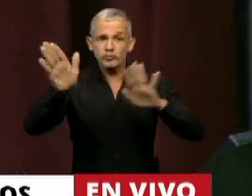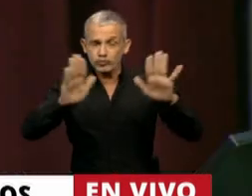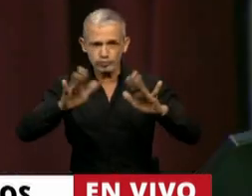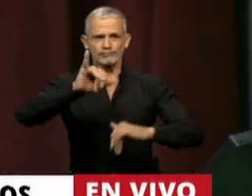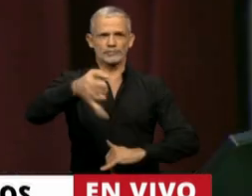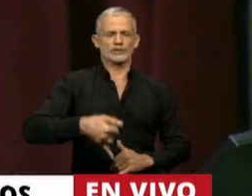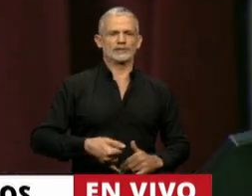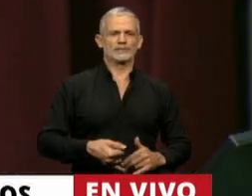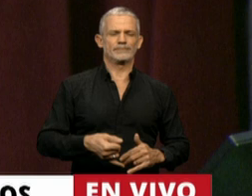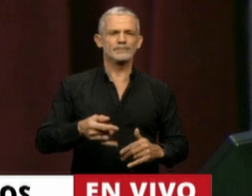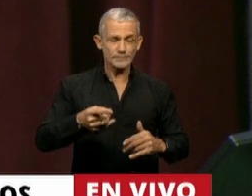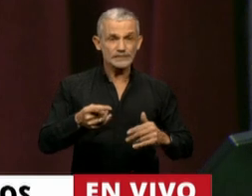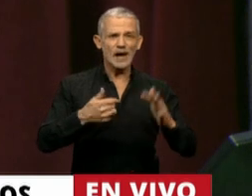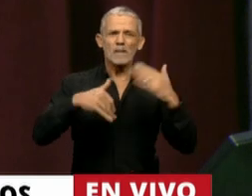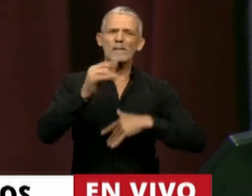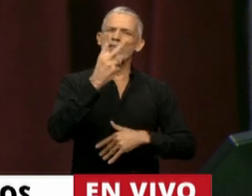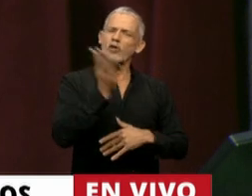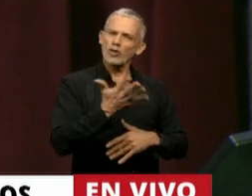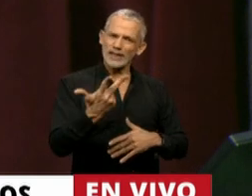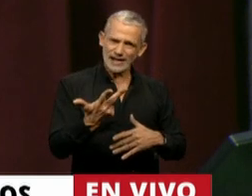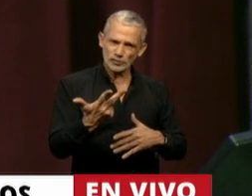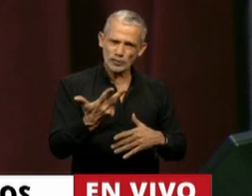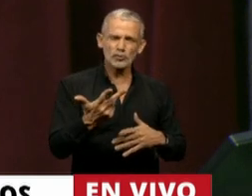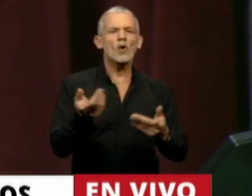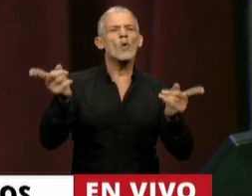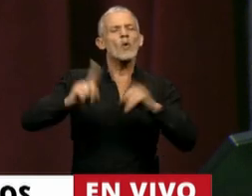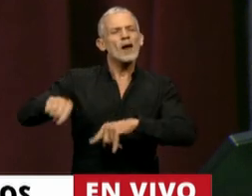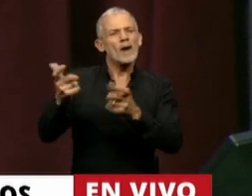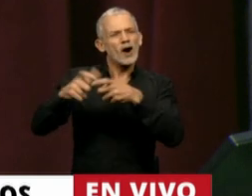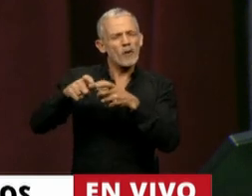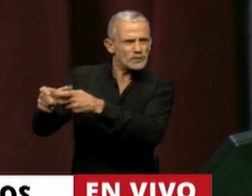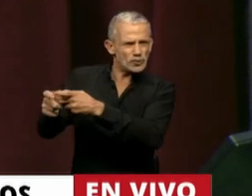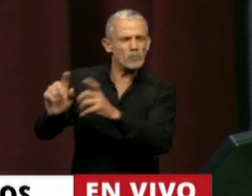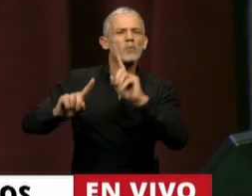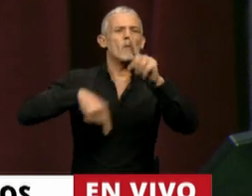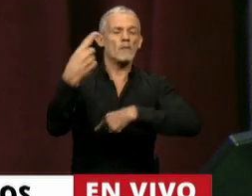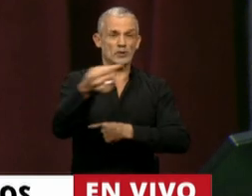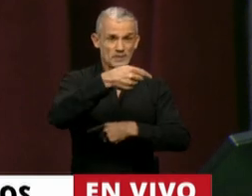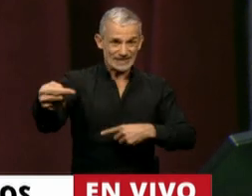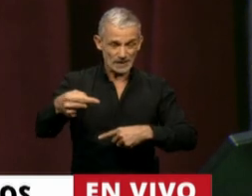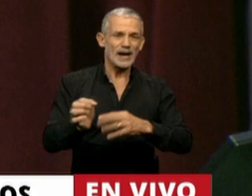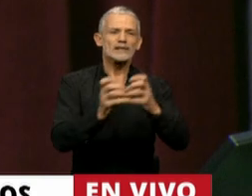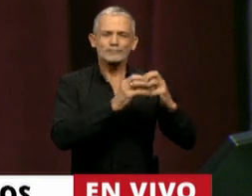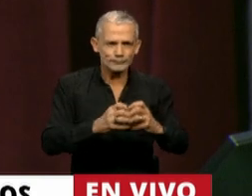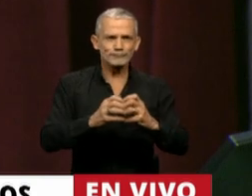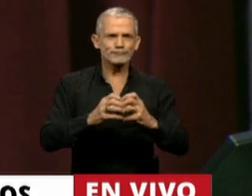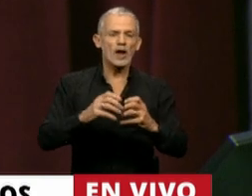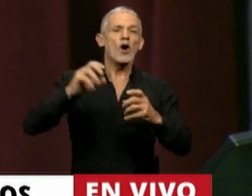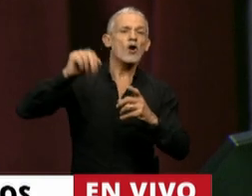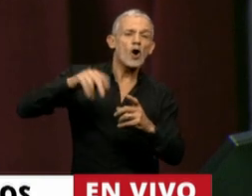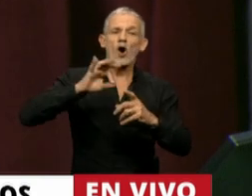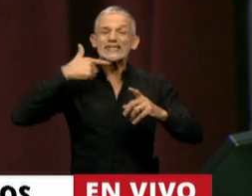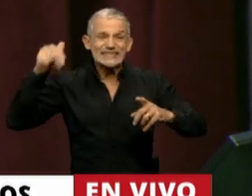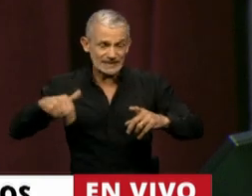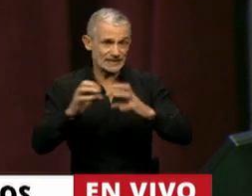voto con más de los dos tercios vuelve a comisión será tratado la semana que viene con o sin despacho